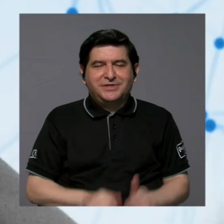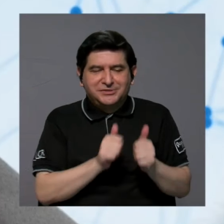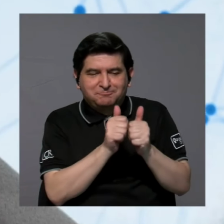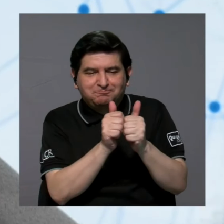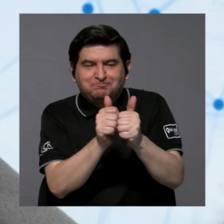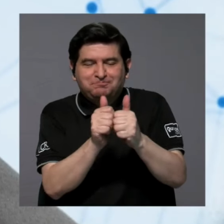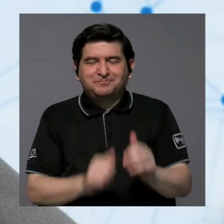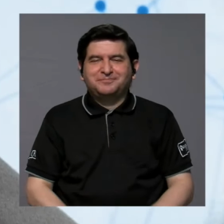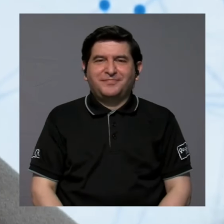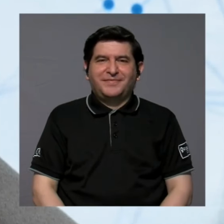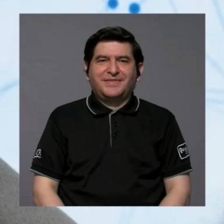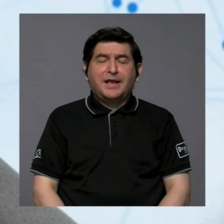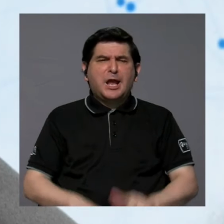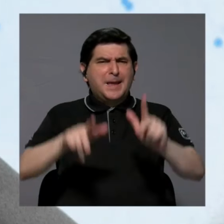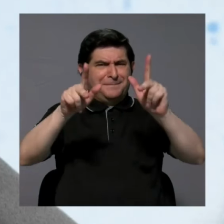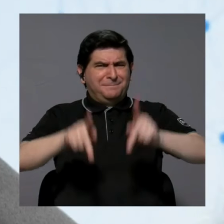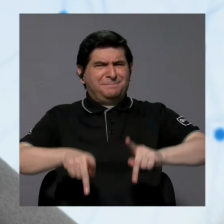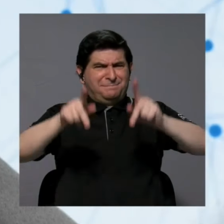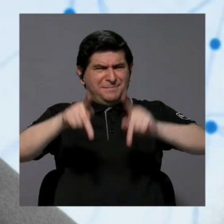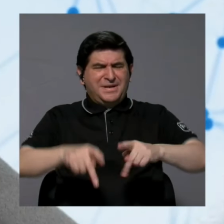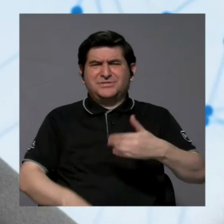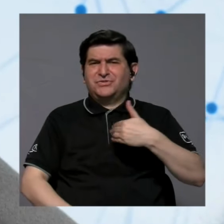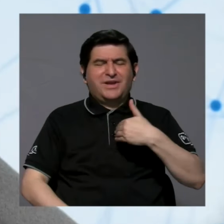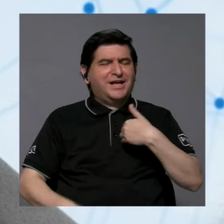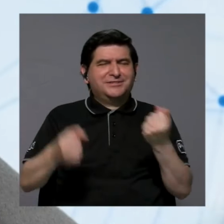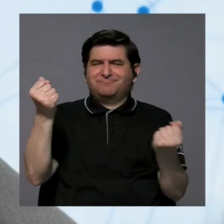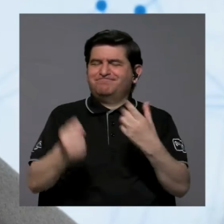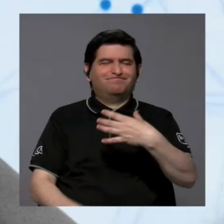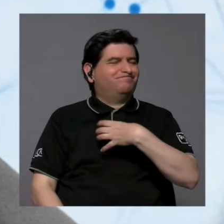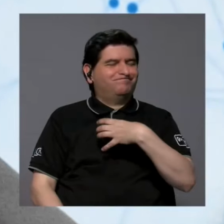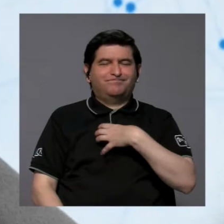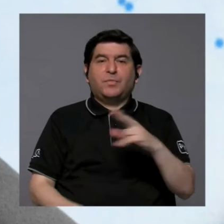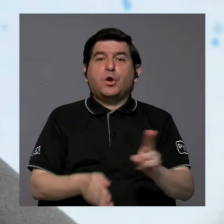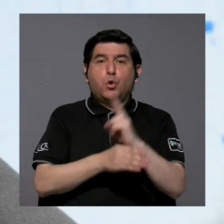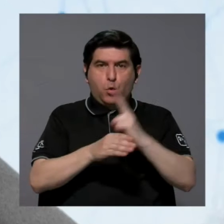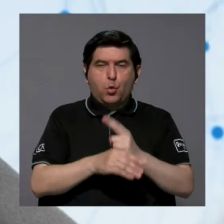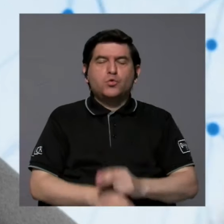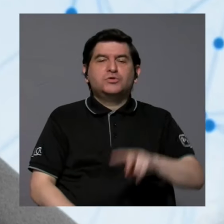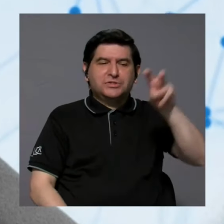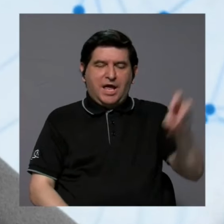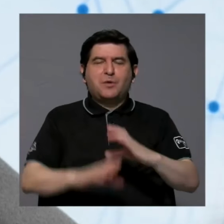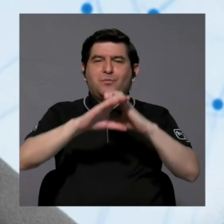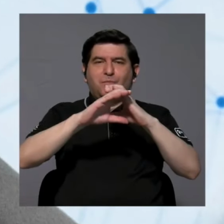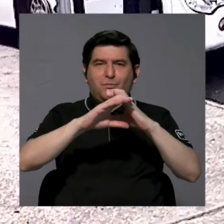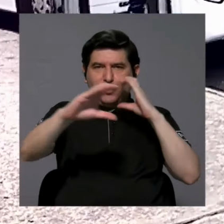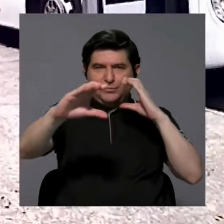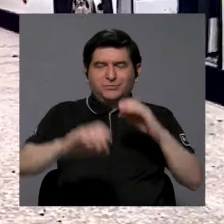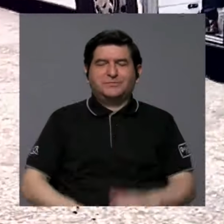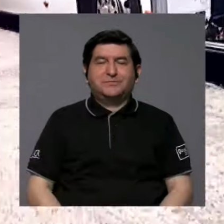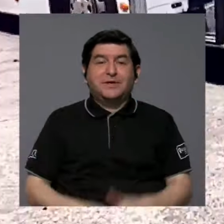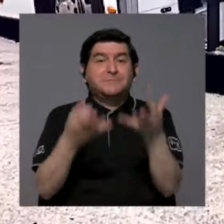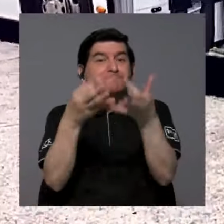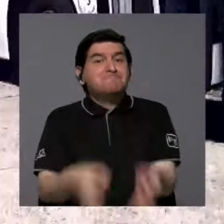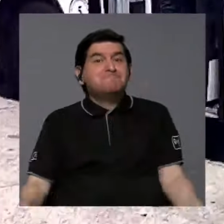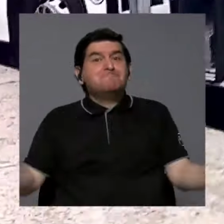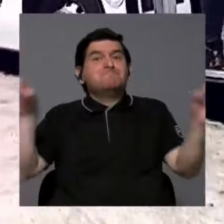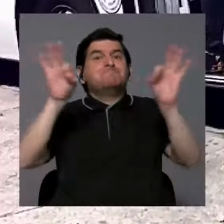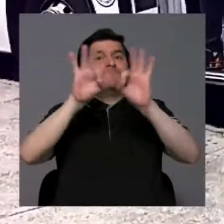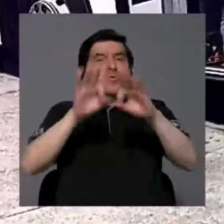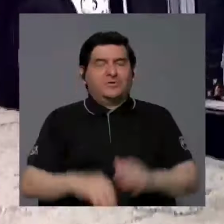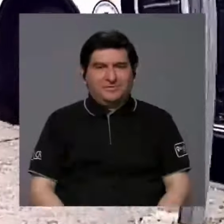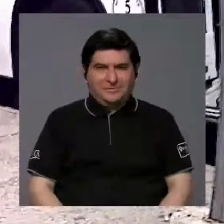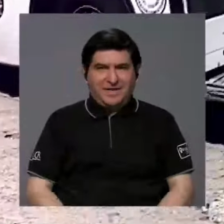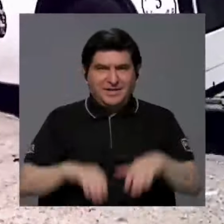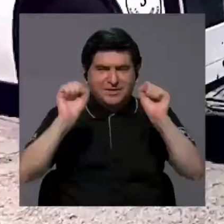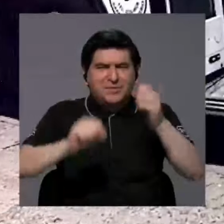ocasiones. Son personas que no tienen vehículo propio y utilizan el transporte público. Esto era un elemento muy importante